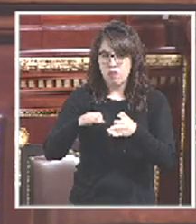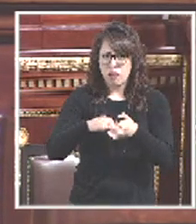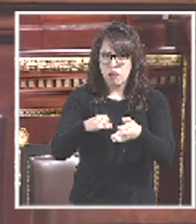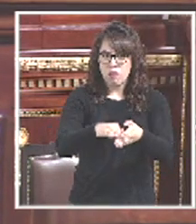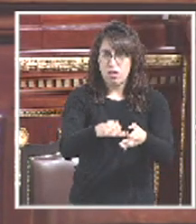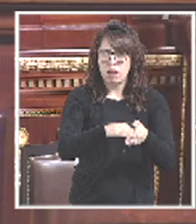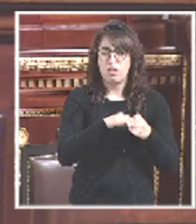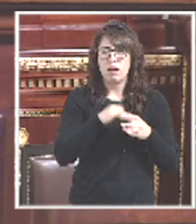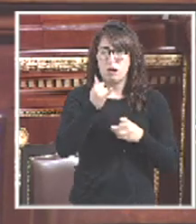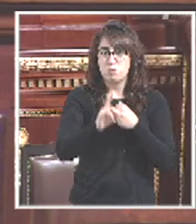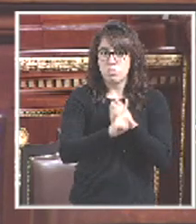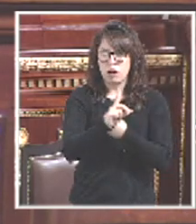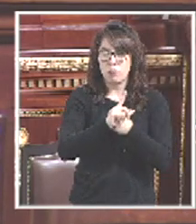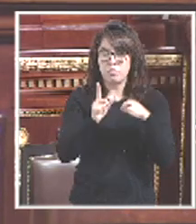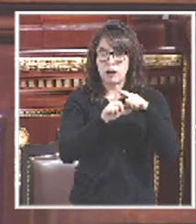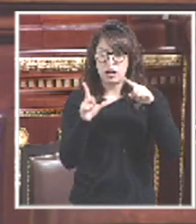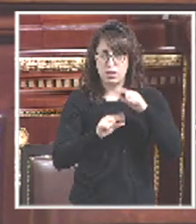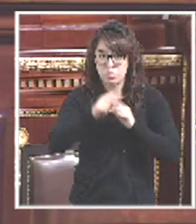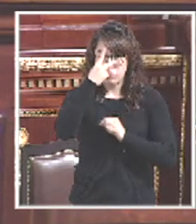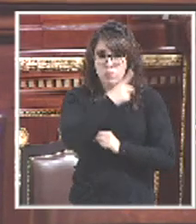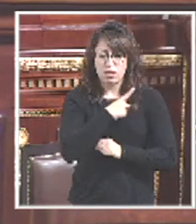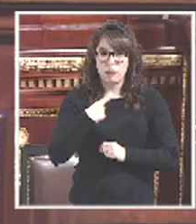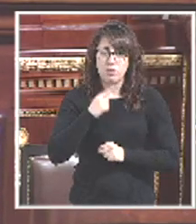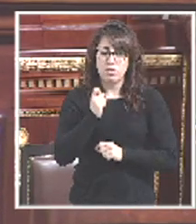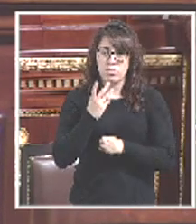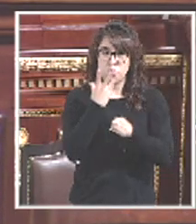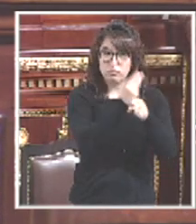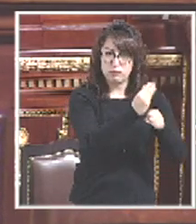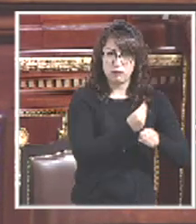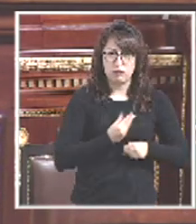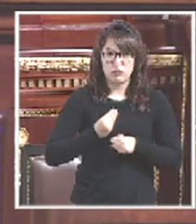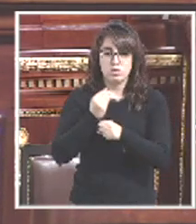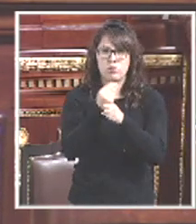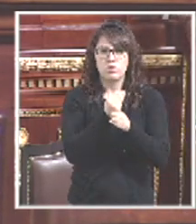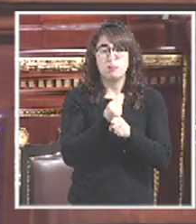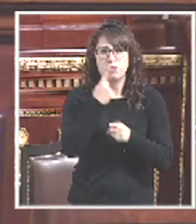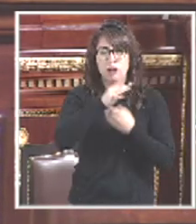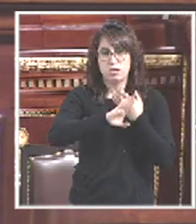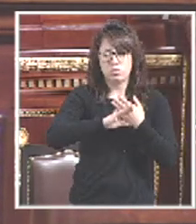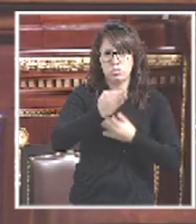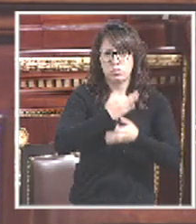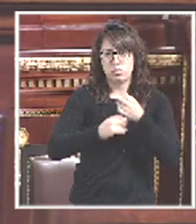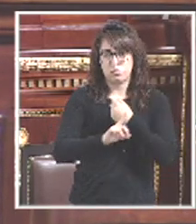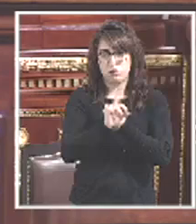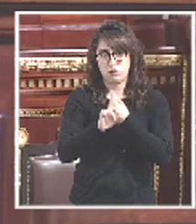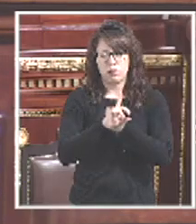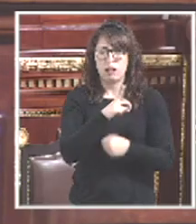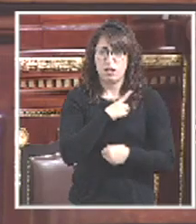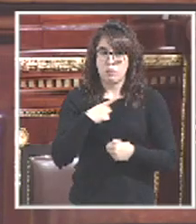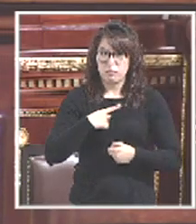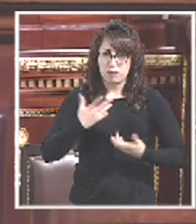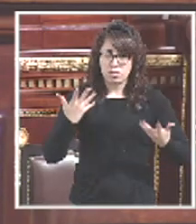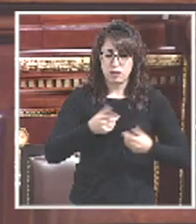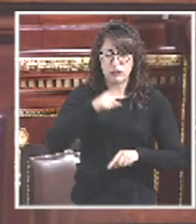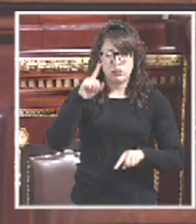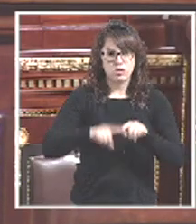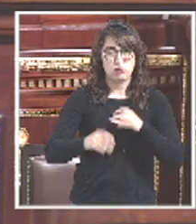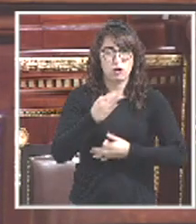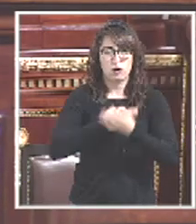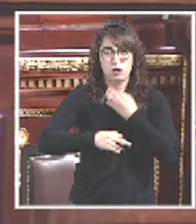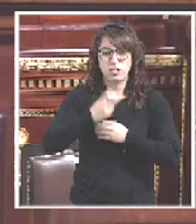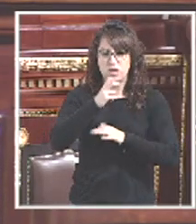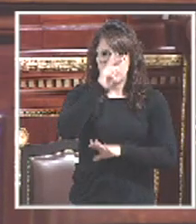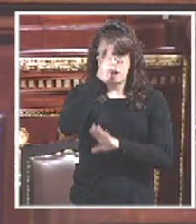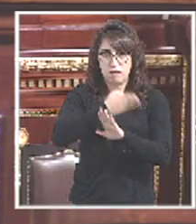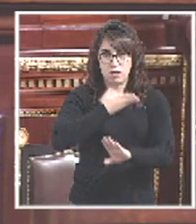una problemática pública que requiere de soluciones multifactoriales. Comprometernos con erradicar todo acto de